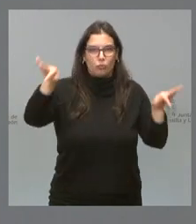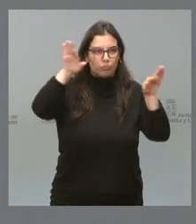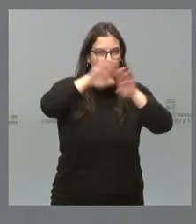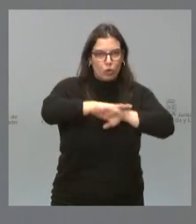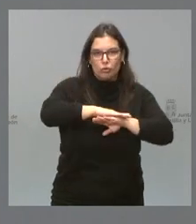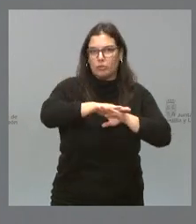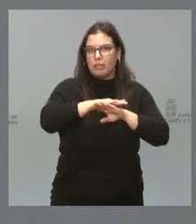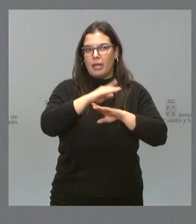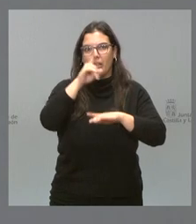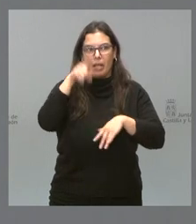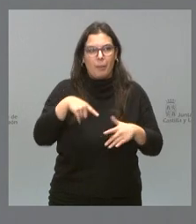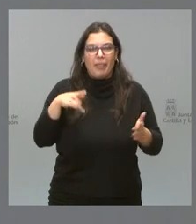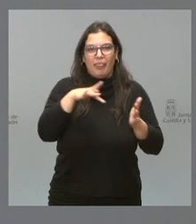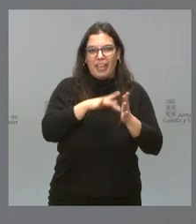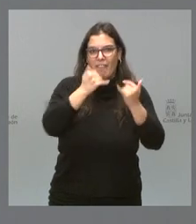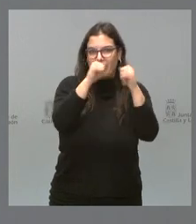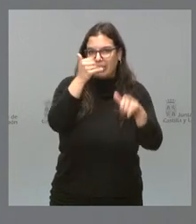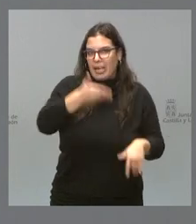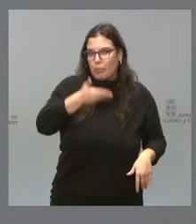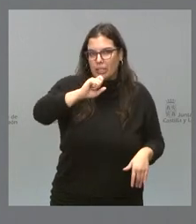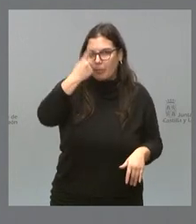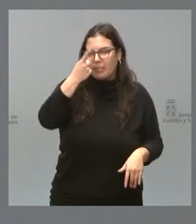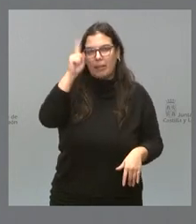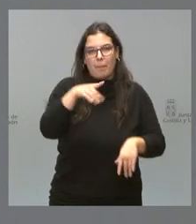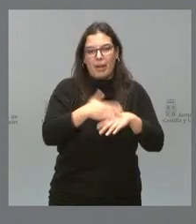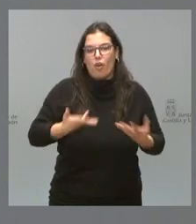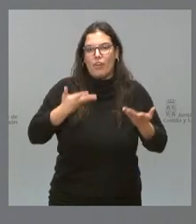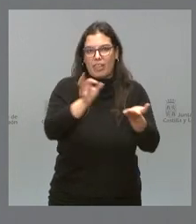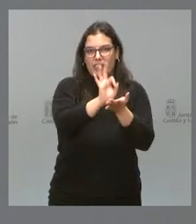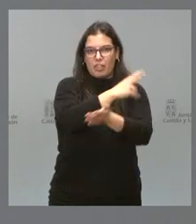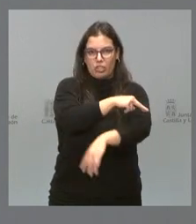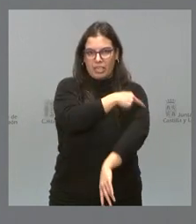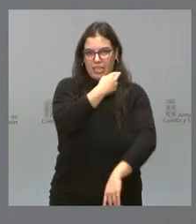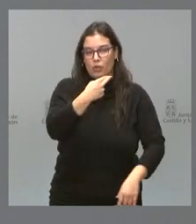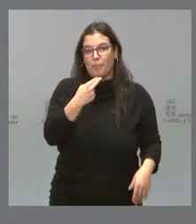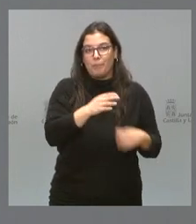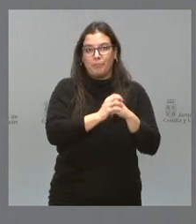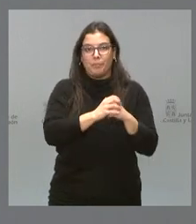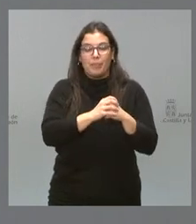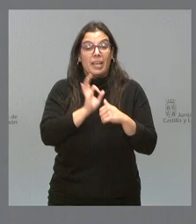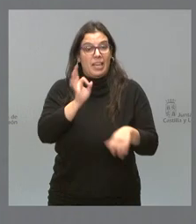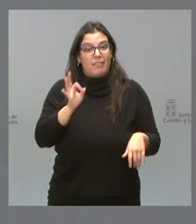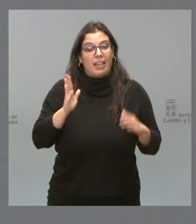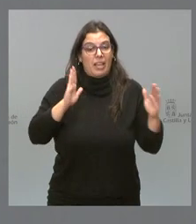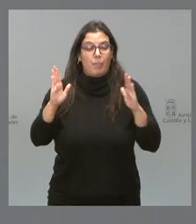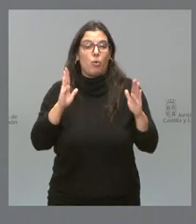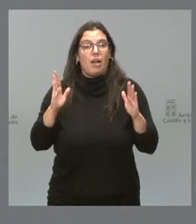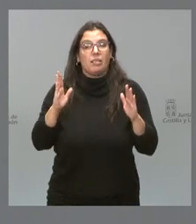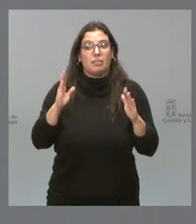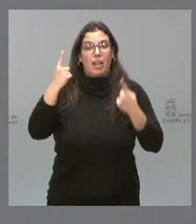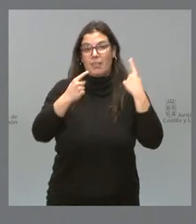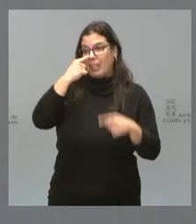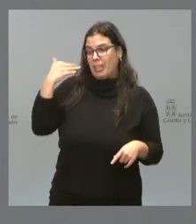los días de reuniones más familiares para prestar los servicios sanitarios que se produzcan que es verdad que incluso en estas fechas en algunas ocasiones